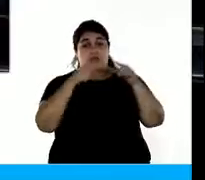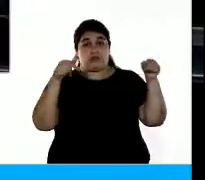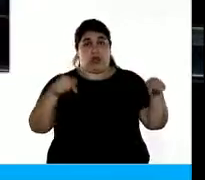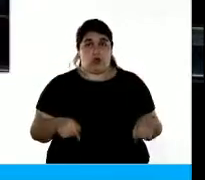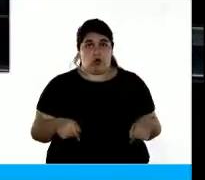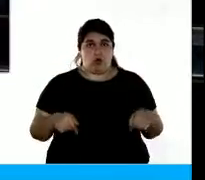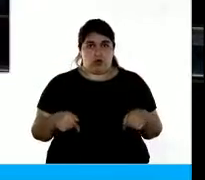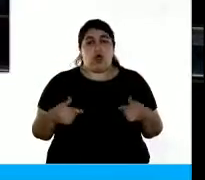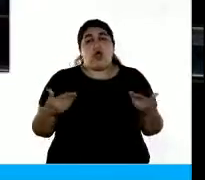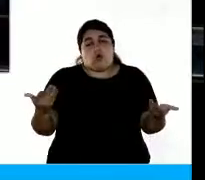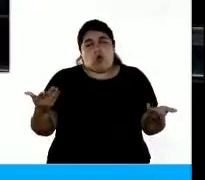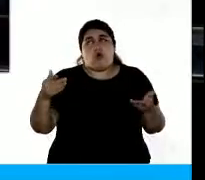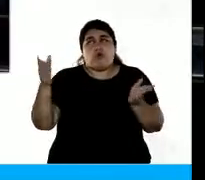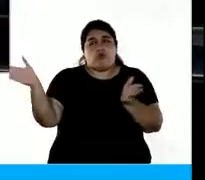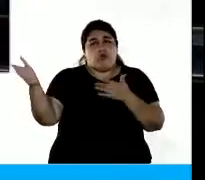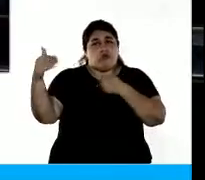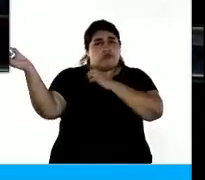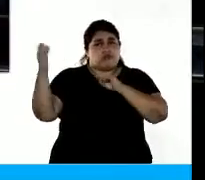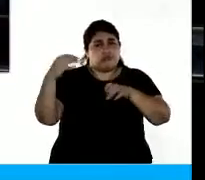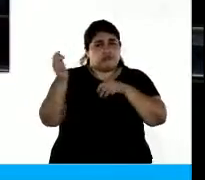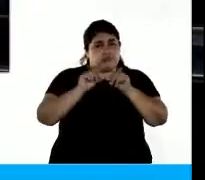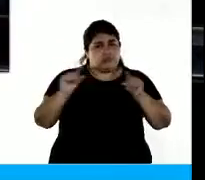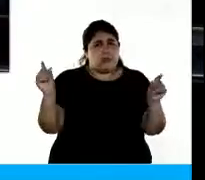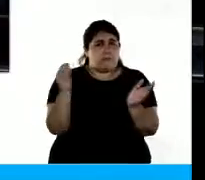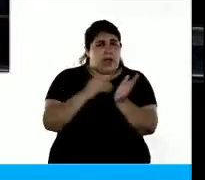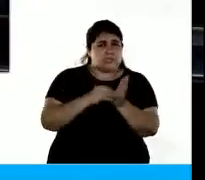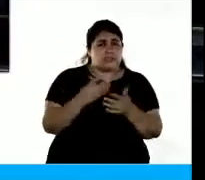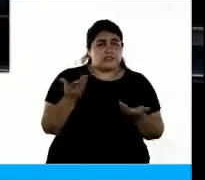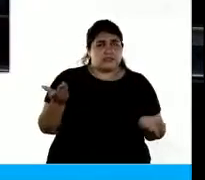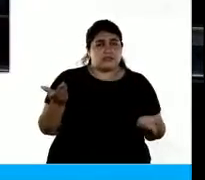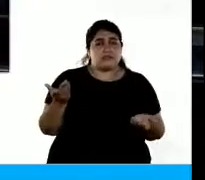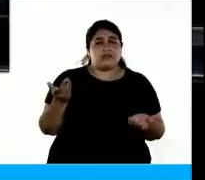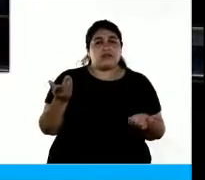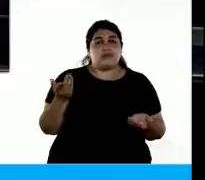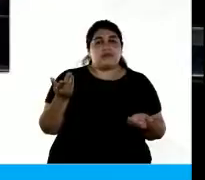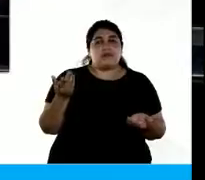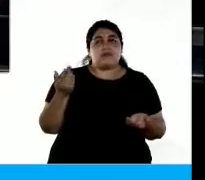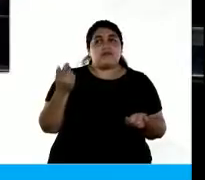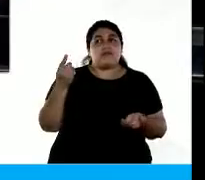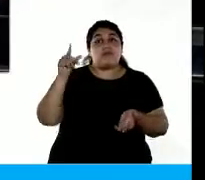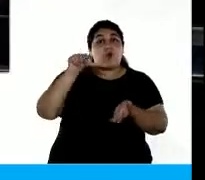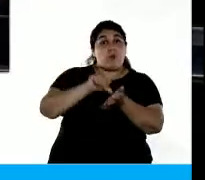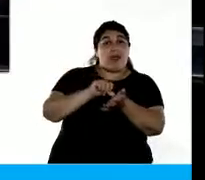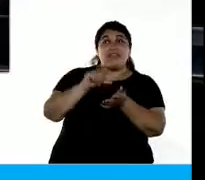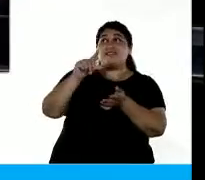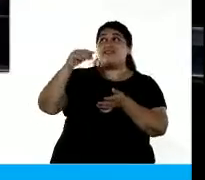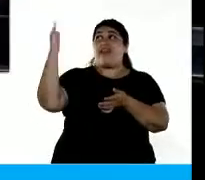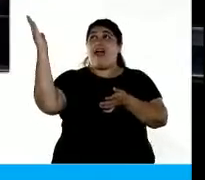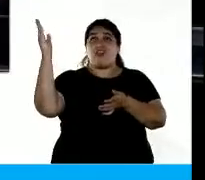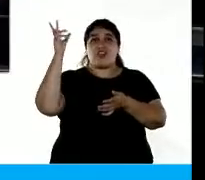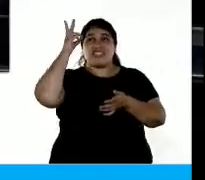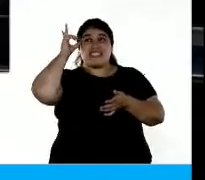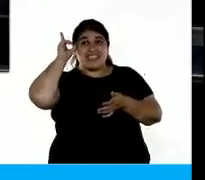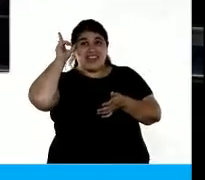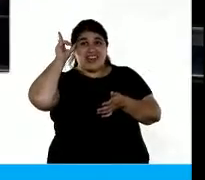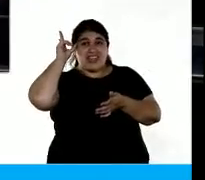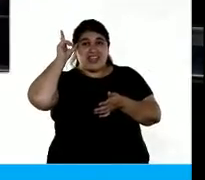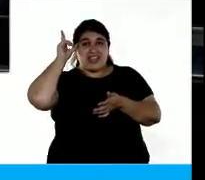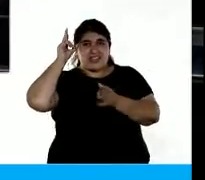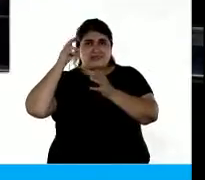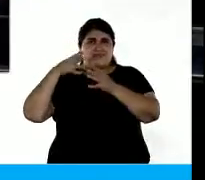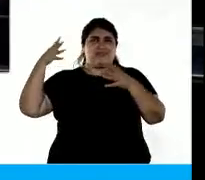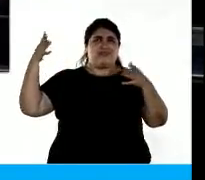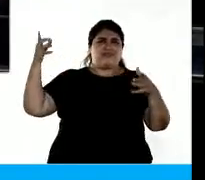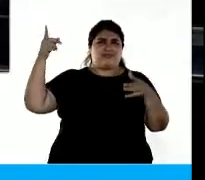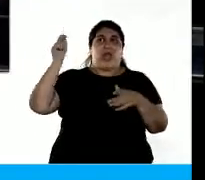más por supuesto y así tiene que ser pero el país de al lado chile tiene para fines de marzo el